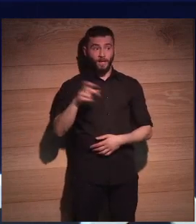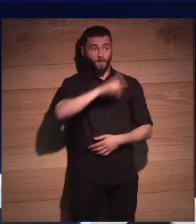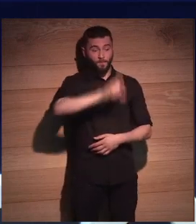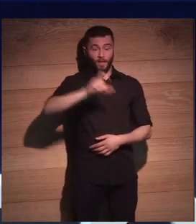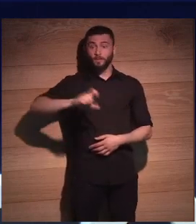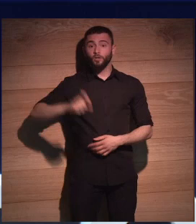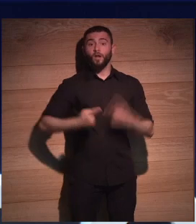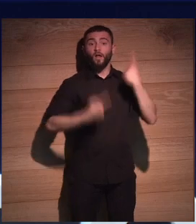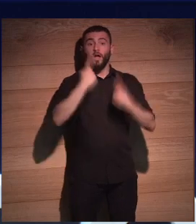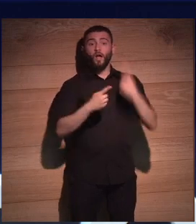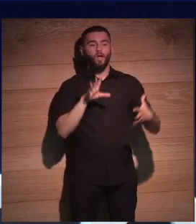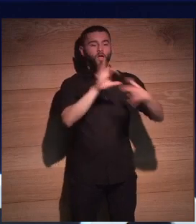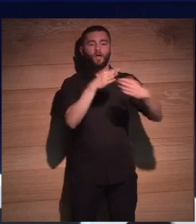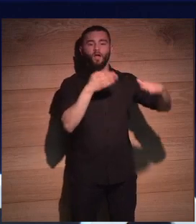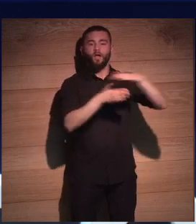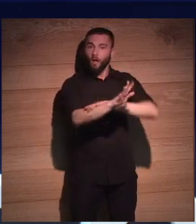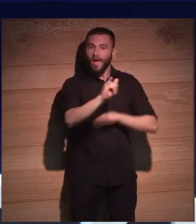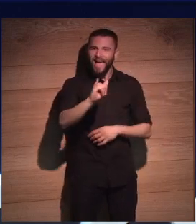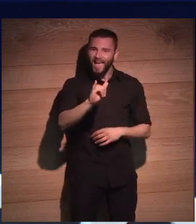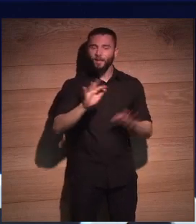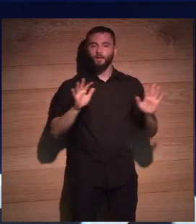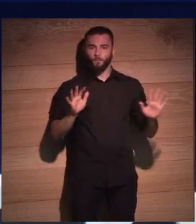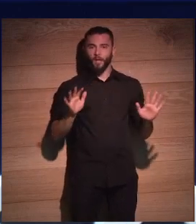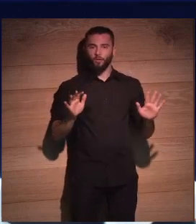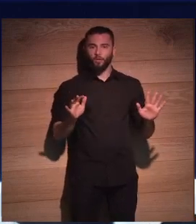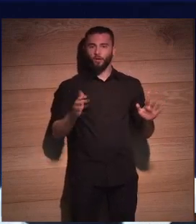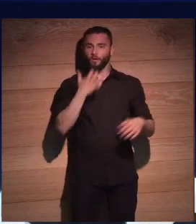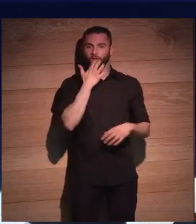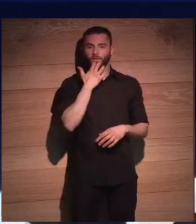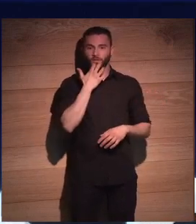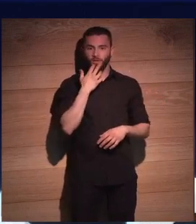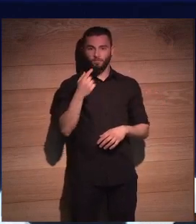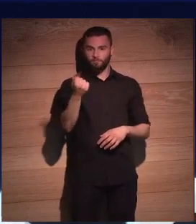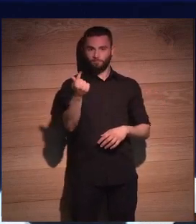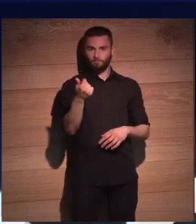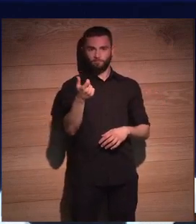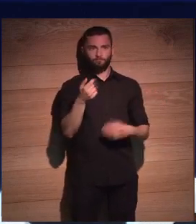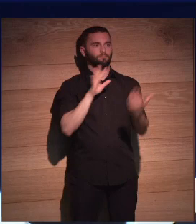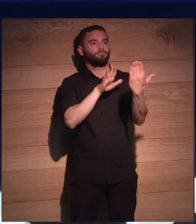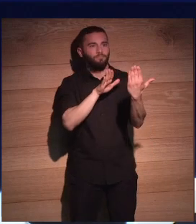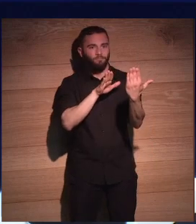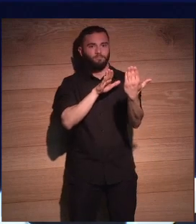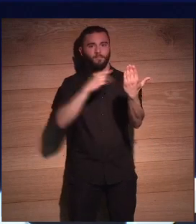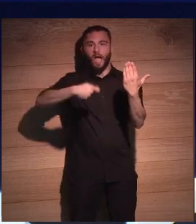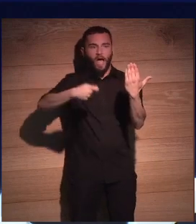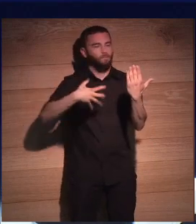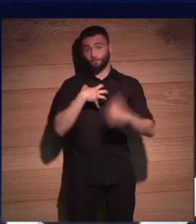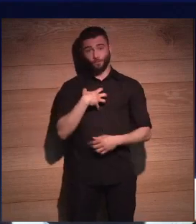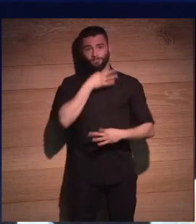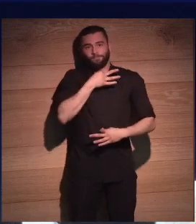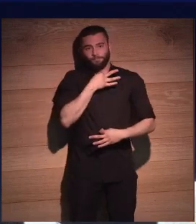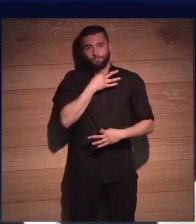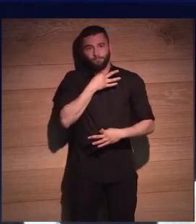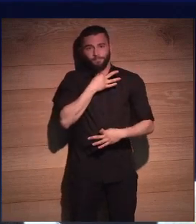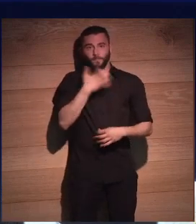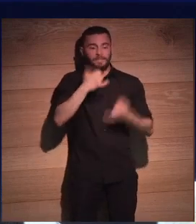aunque se le dé la conectividad y la conectividad exista, si se le pone estas tarifas enfrente, no pueden hacer frente a pagarlas. Y aunque